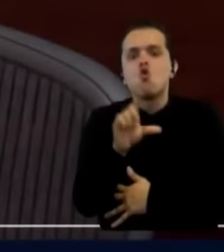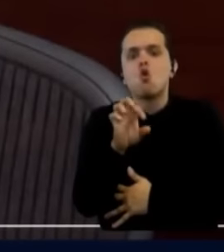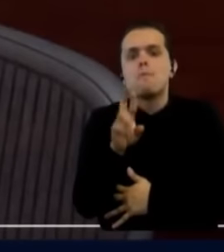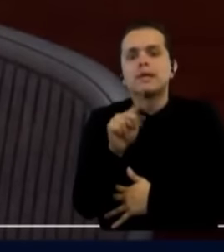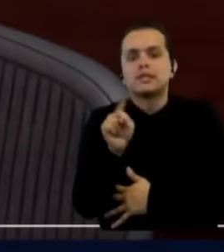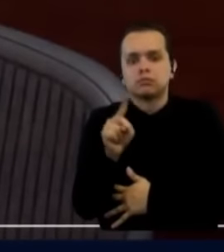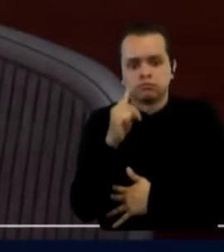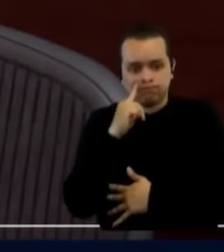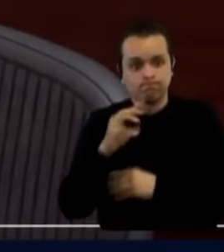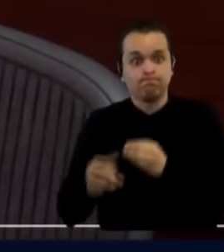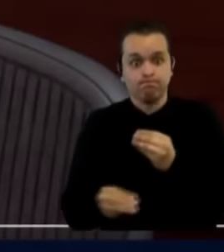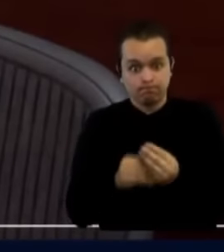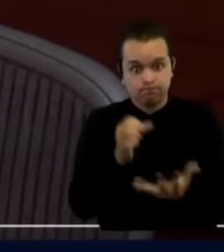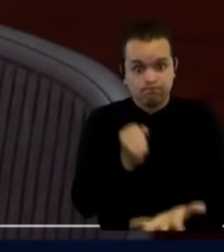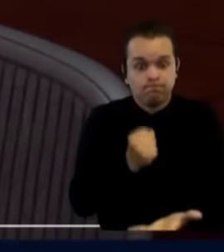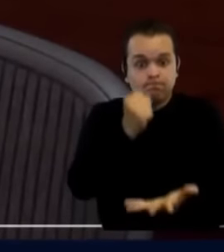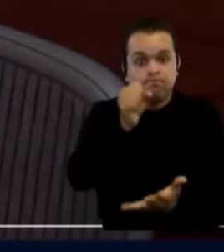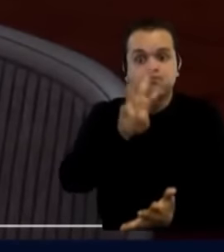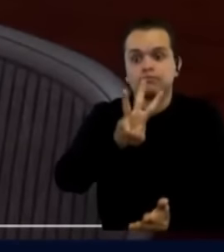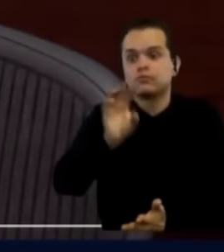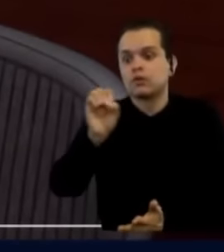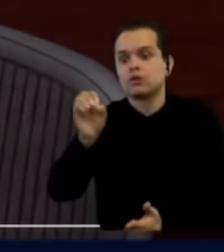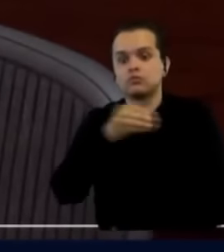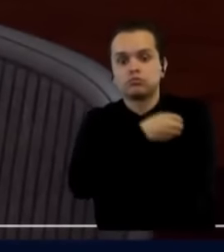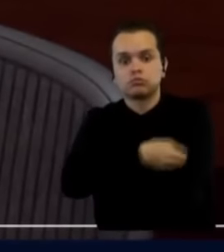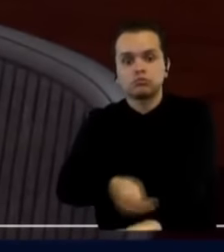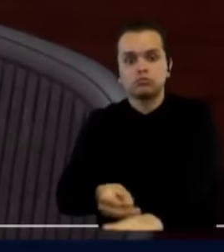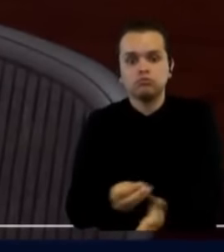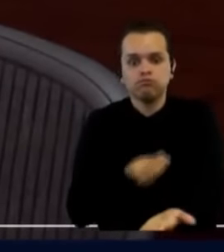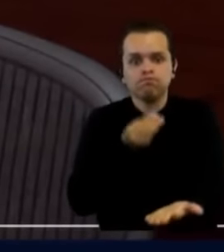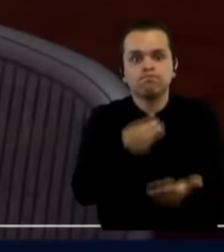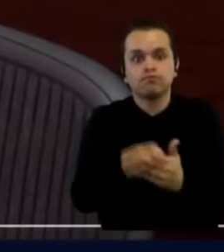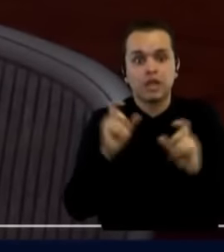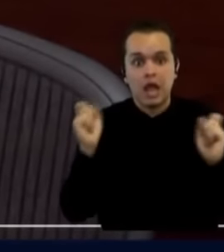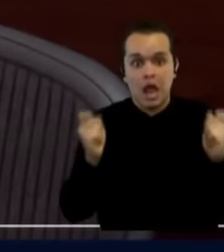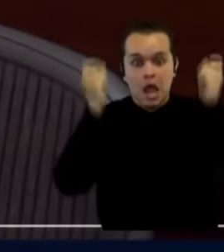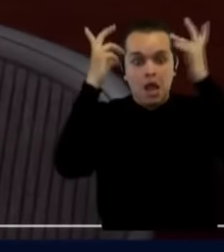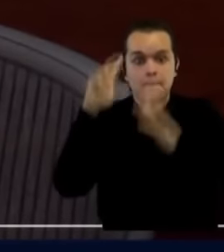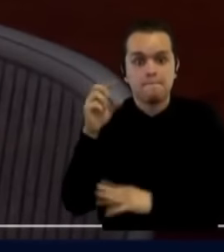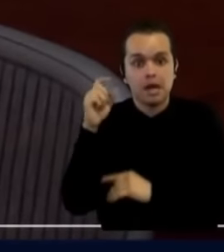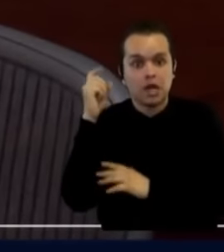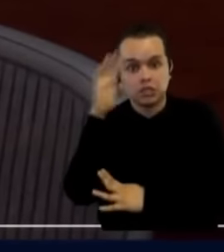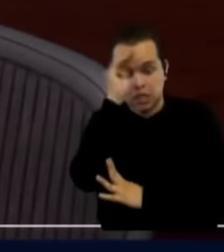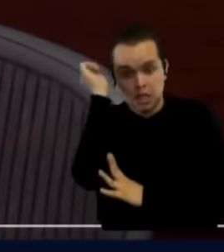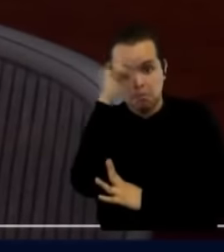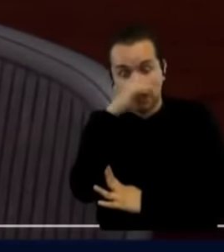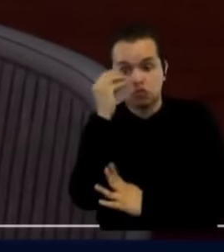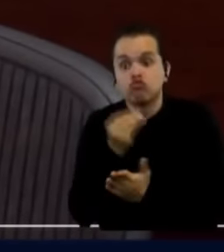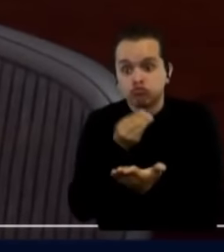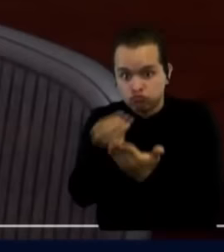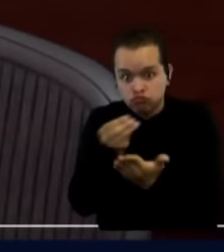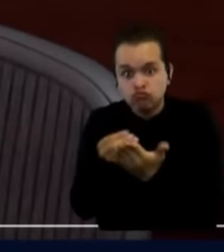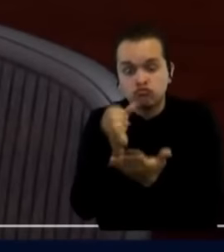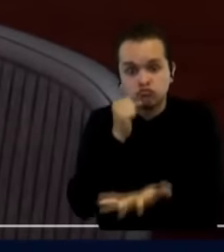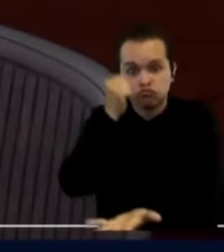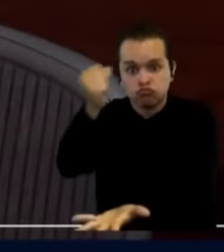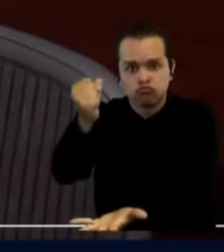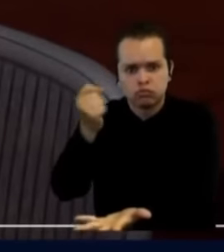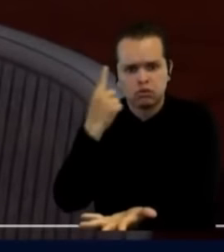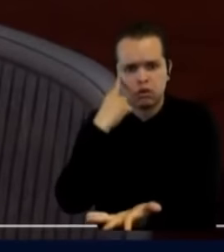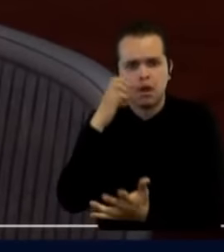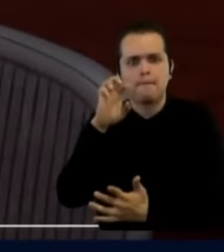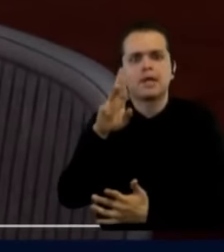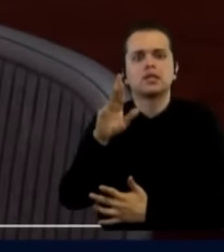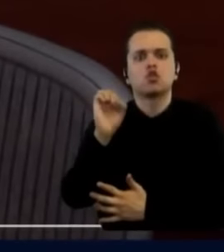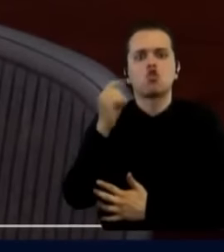mayor aportante con 300 millones como persona natural a la campaña de Petro, y tengo entendido que el señor Pedro Contecha